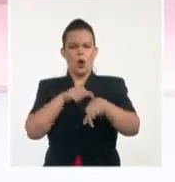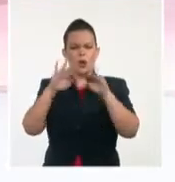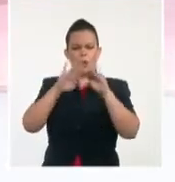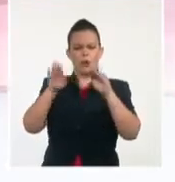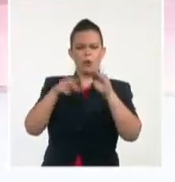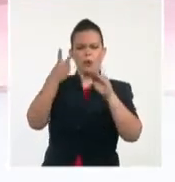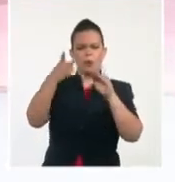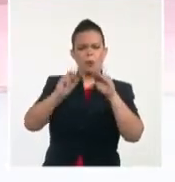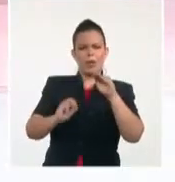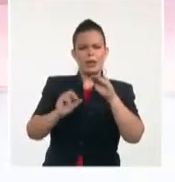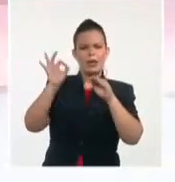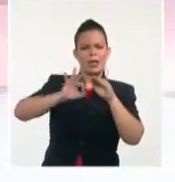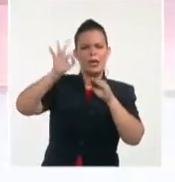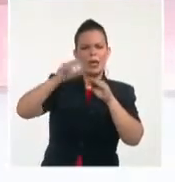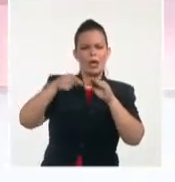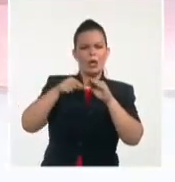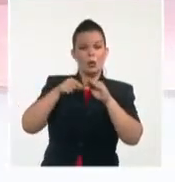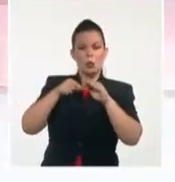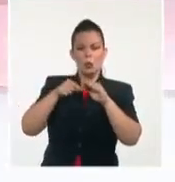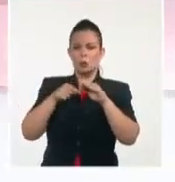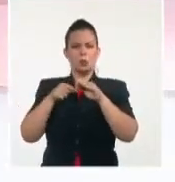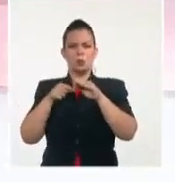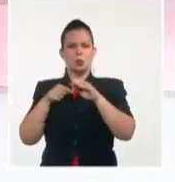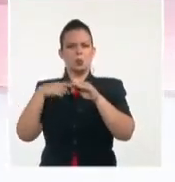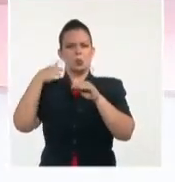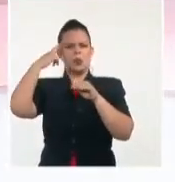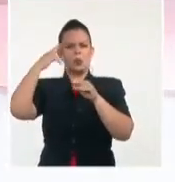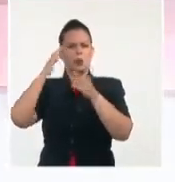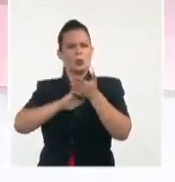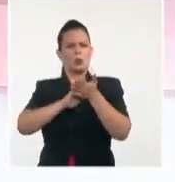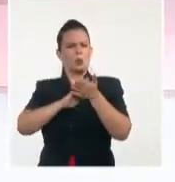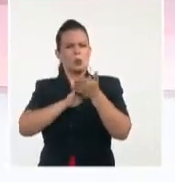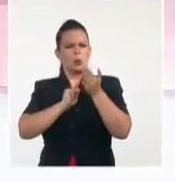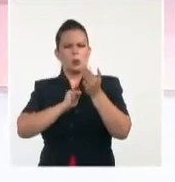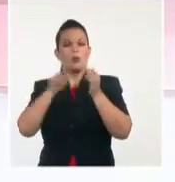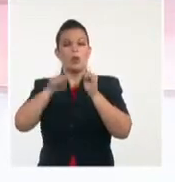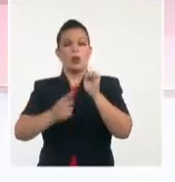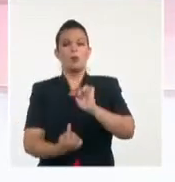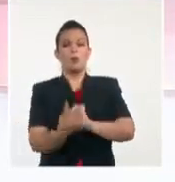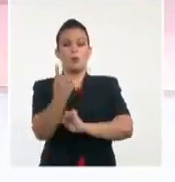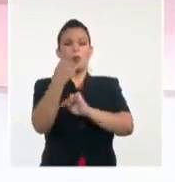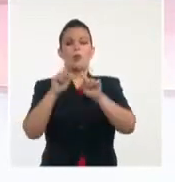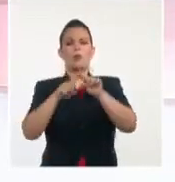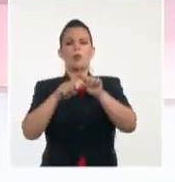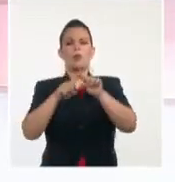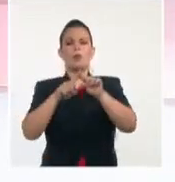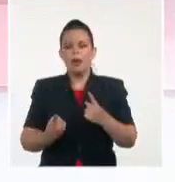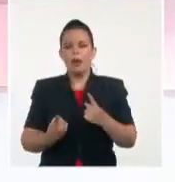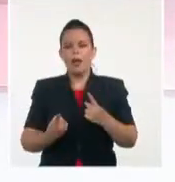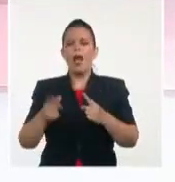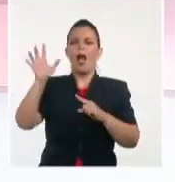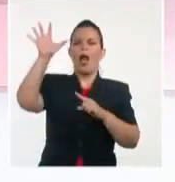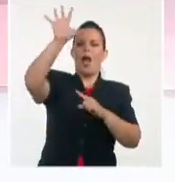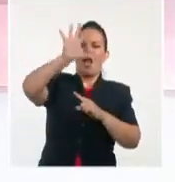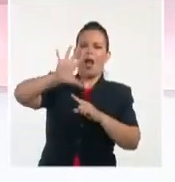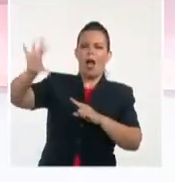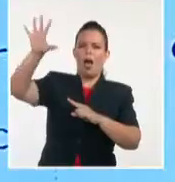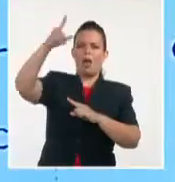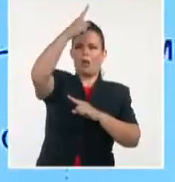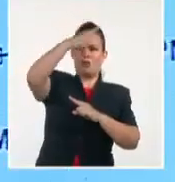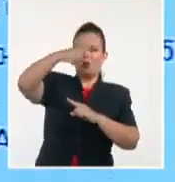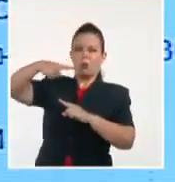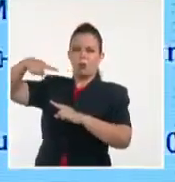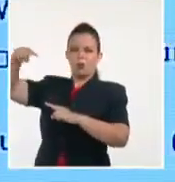desarrollara. Y eso fue lo que pasó con este. ¿Por qué? Porque tenía un fuerte anticiclón aquí y esta la impulsaba